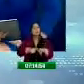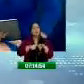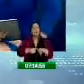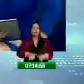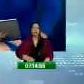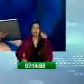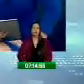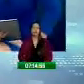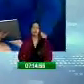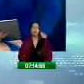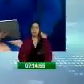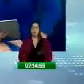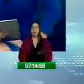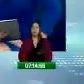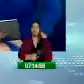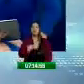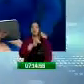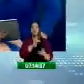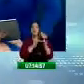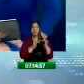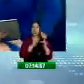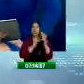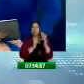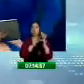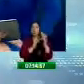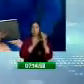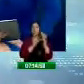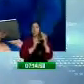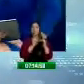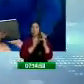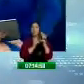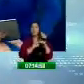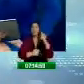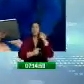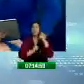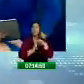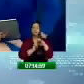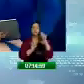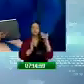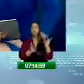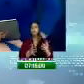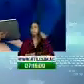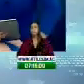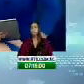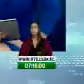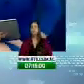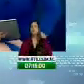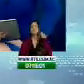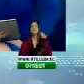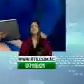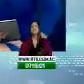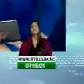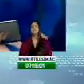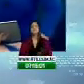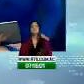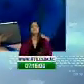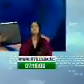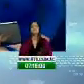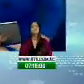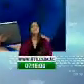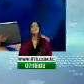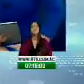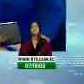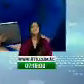estamos viendo en las dos semanas. El incremento de casos ha estado brutal. Hemos